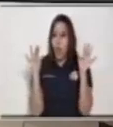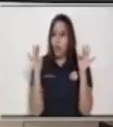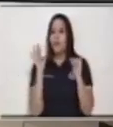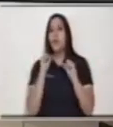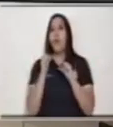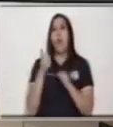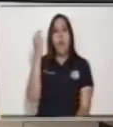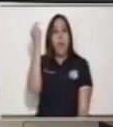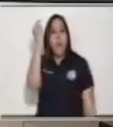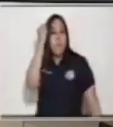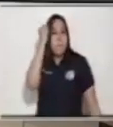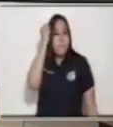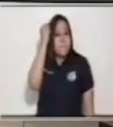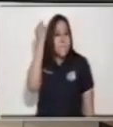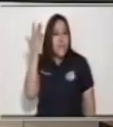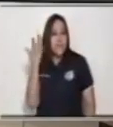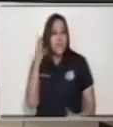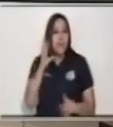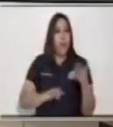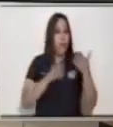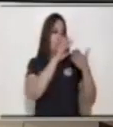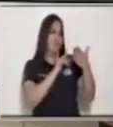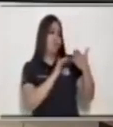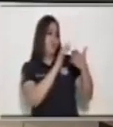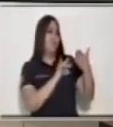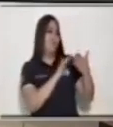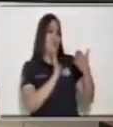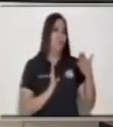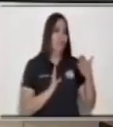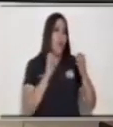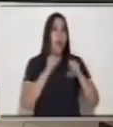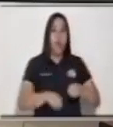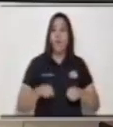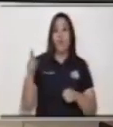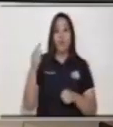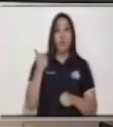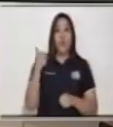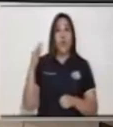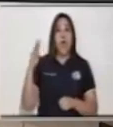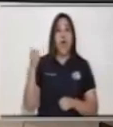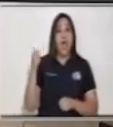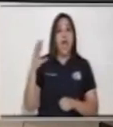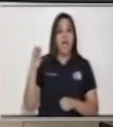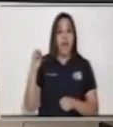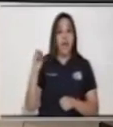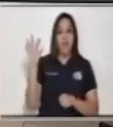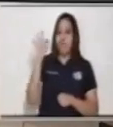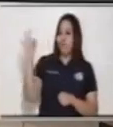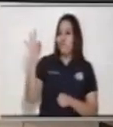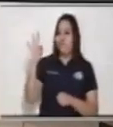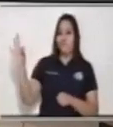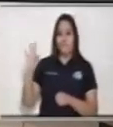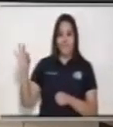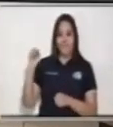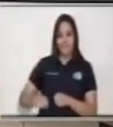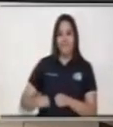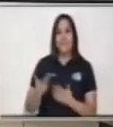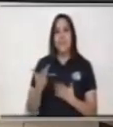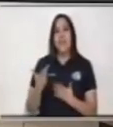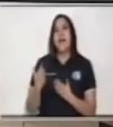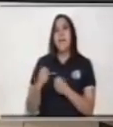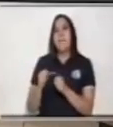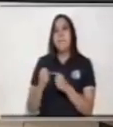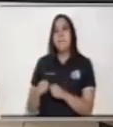mente, usamos calculadora, o incluso un abaco como el que tengo acá. Para hacer las sumas